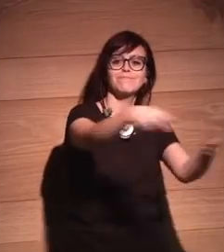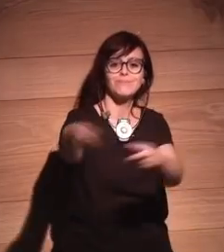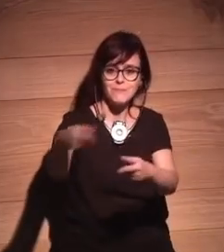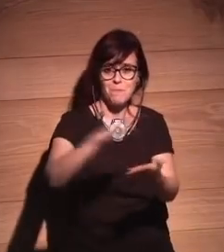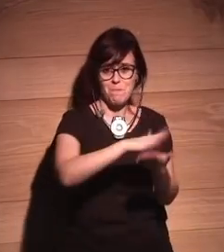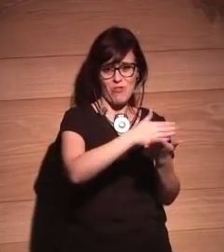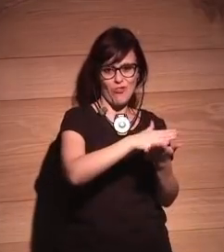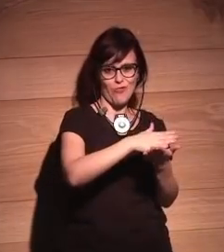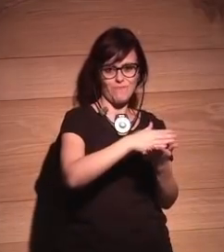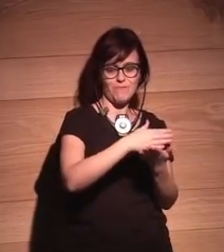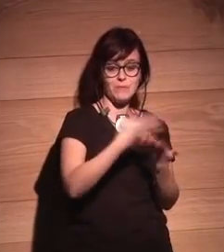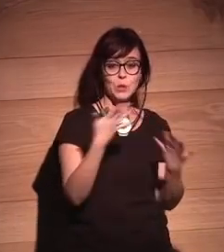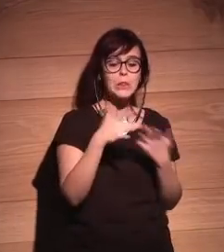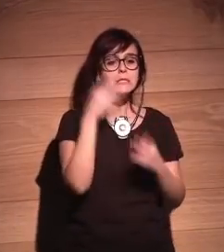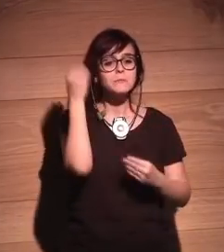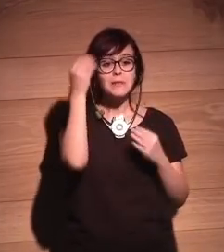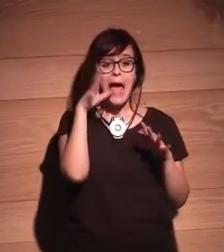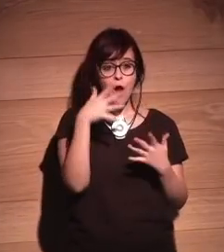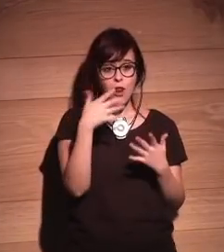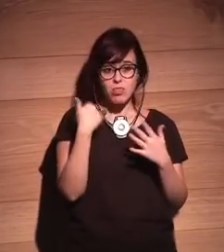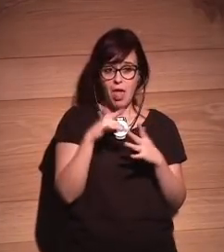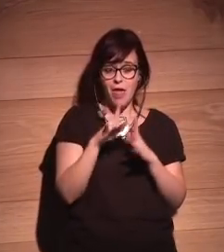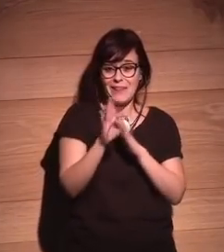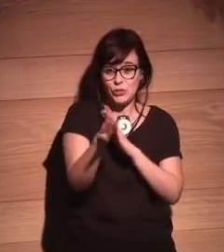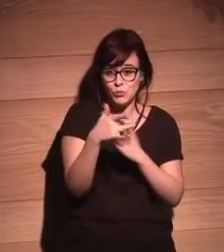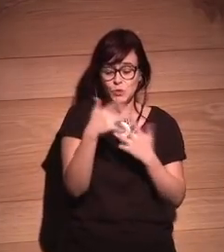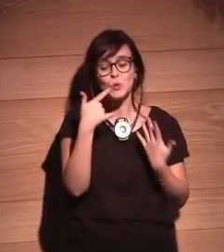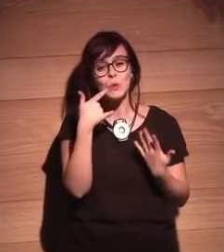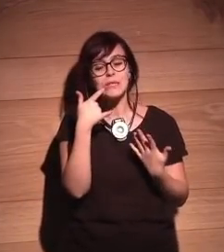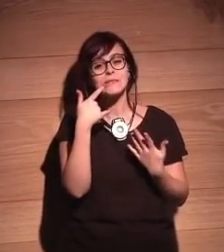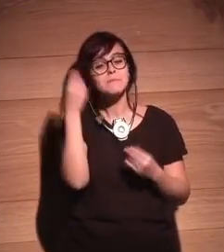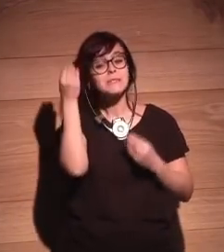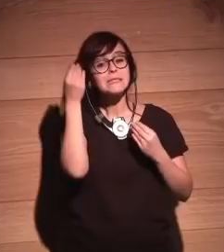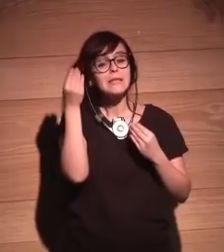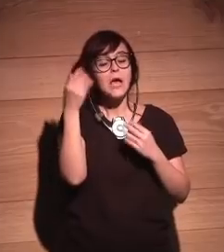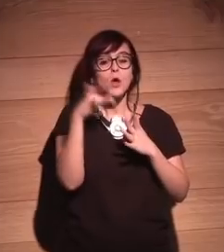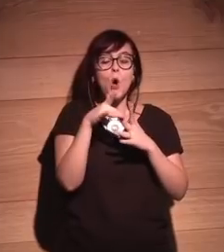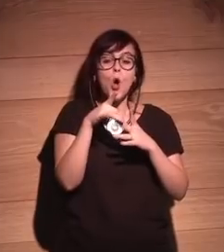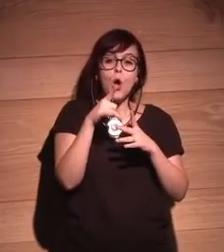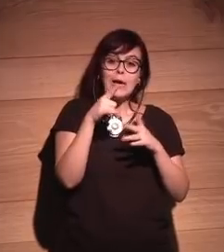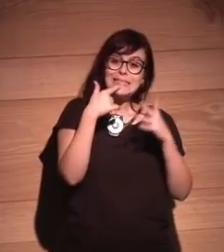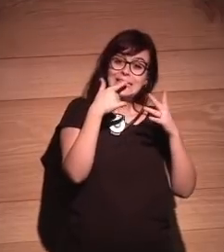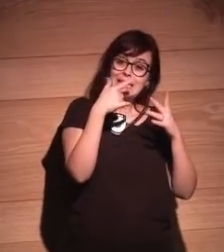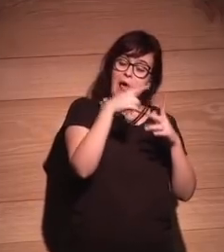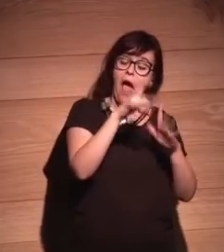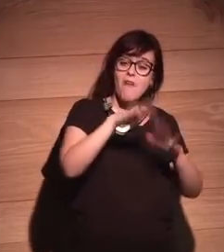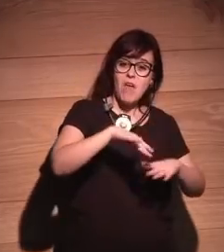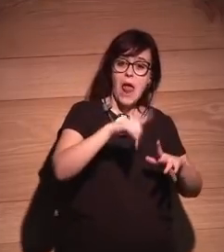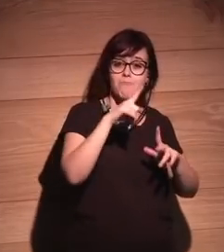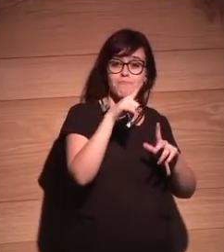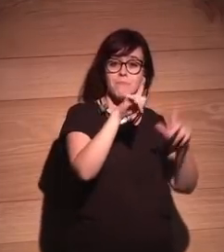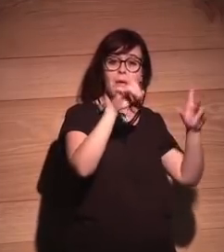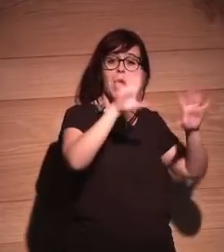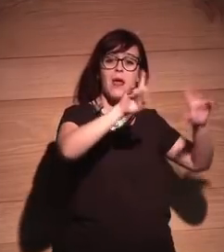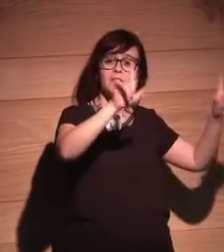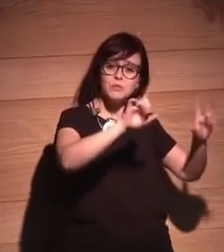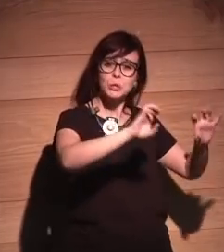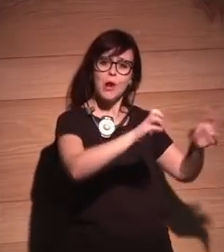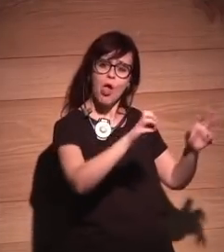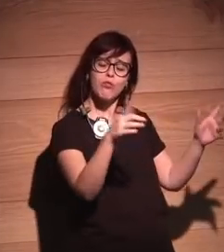cómo consideráis que los medios como instituciones, más allá de empresas, ¿no? Como instituciones periodísticas,